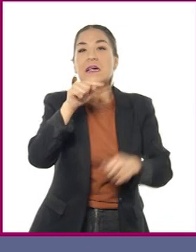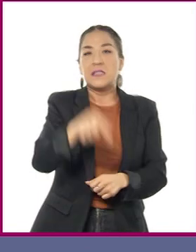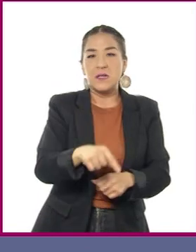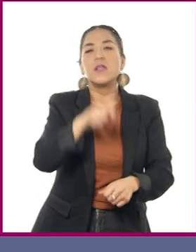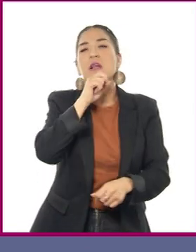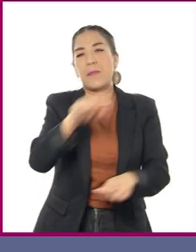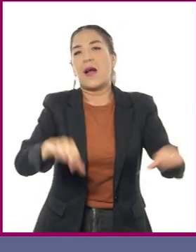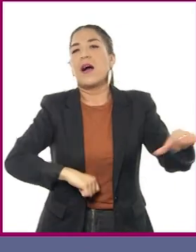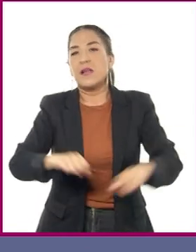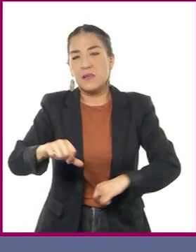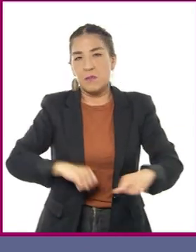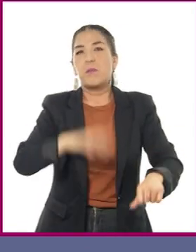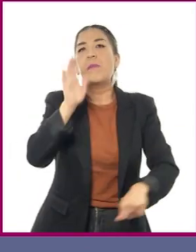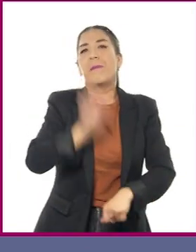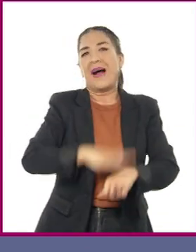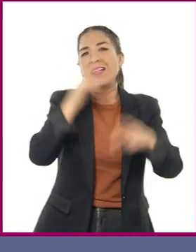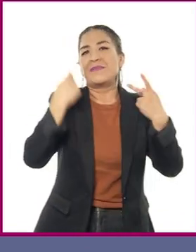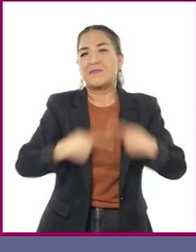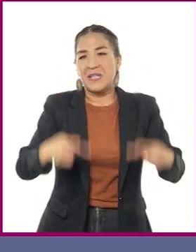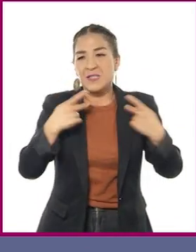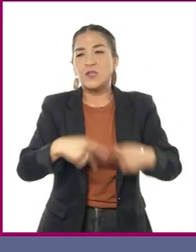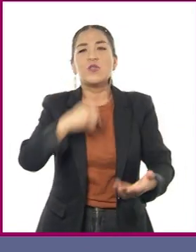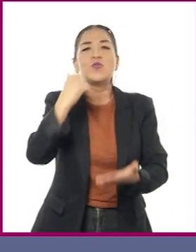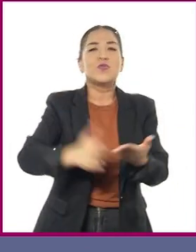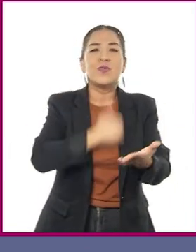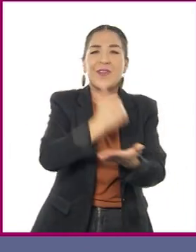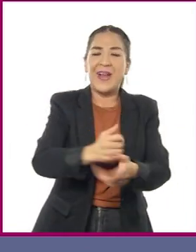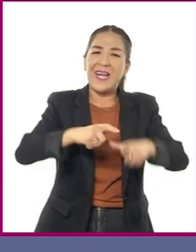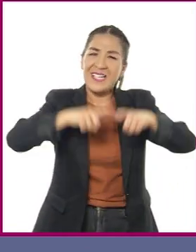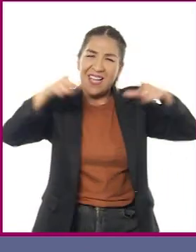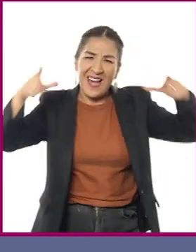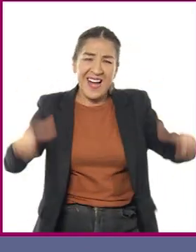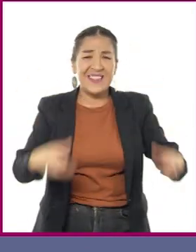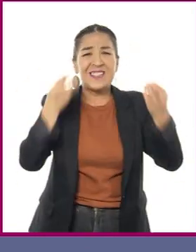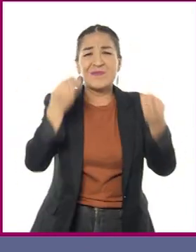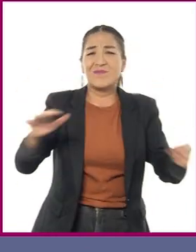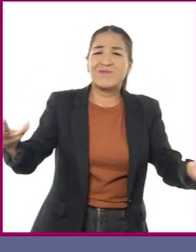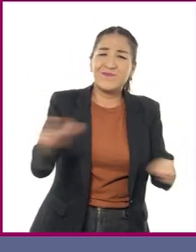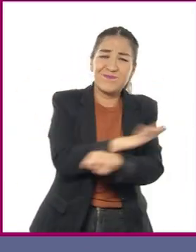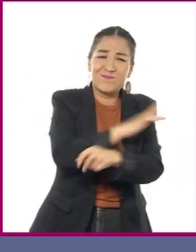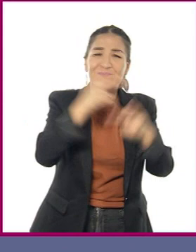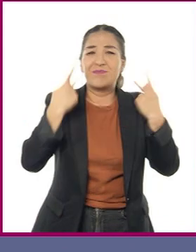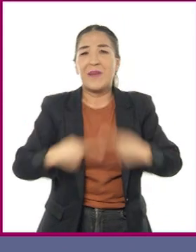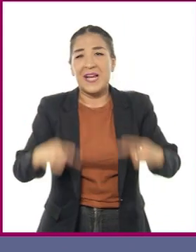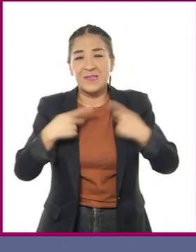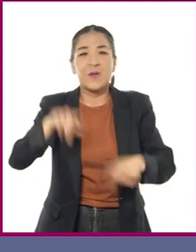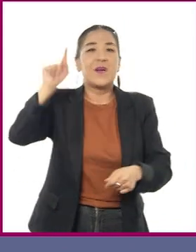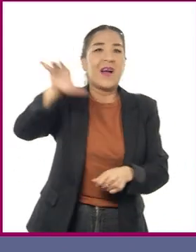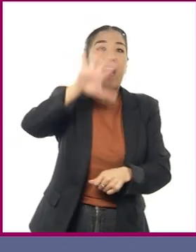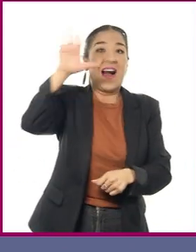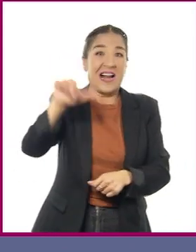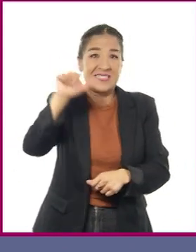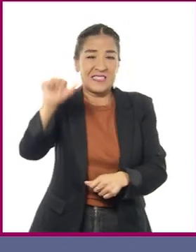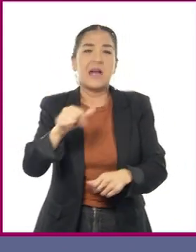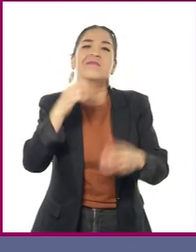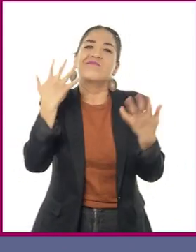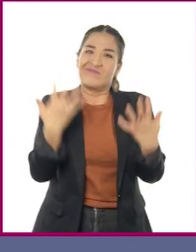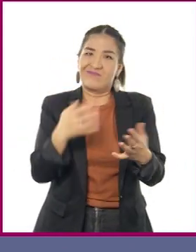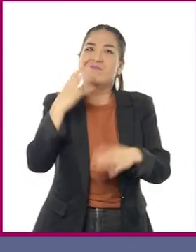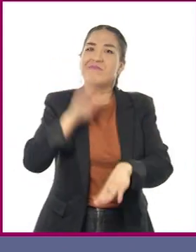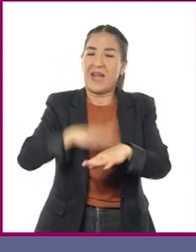una gran cantidad de población, las grandes ciudades o las grandes aglomeraciones del mundo, en Asia, por ejemplo, o en